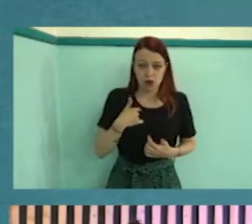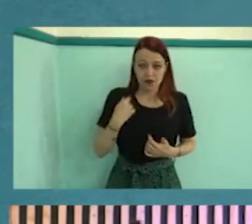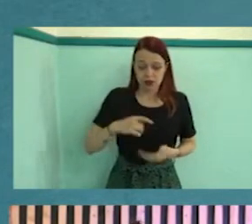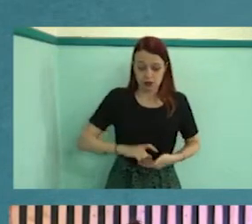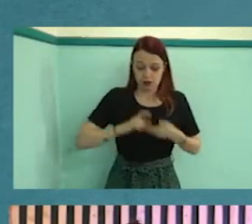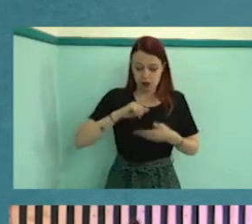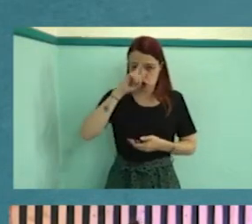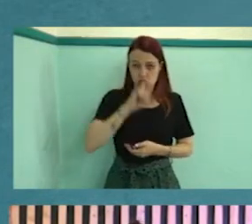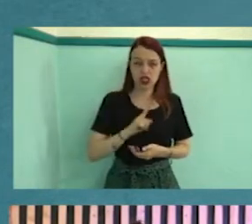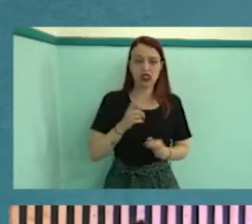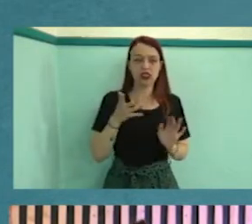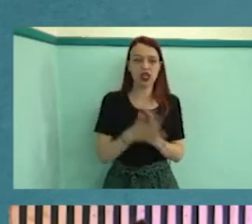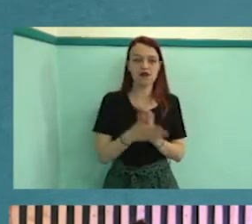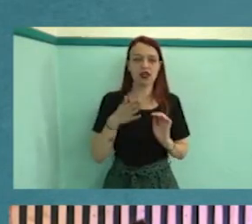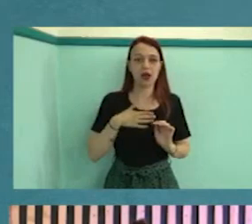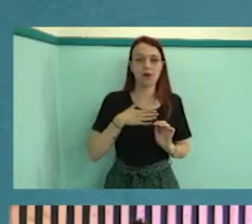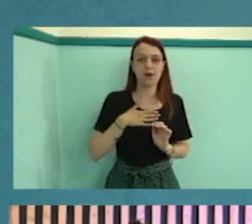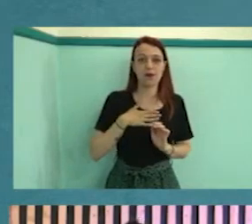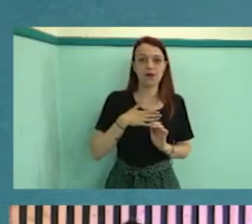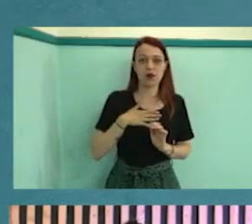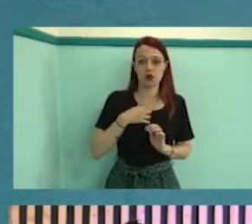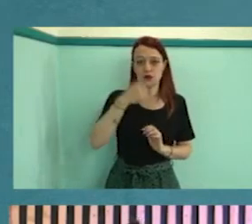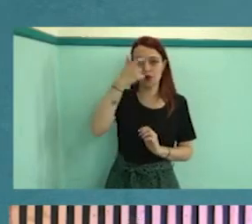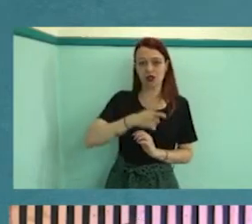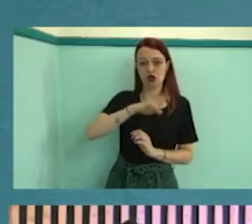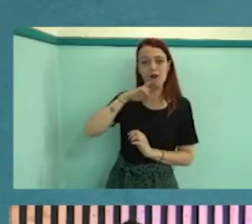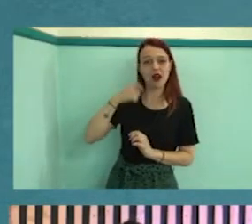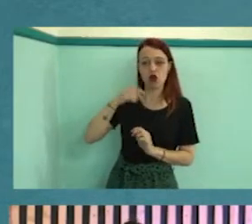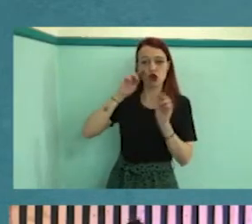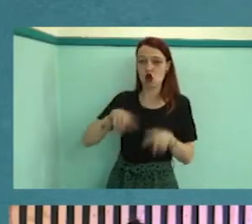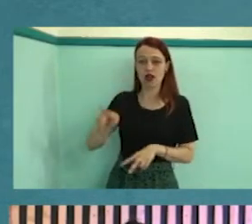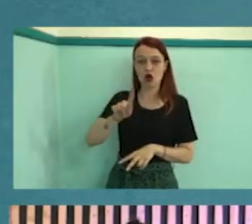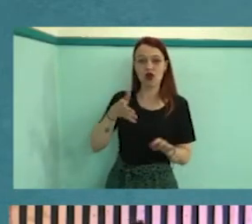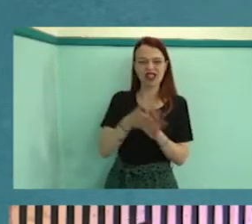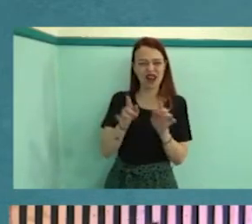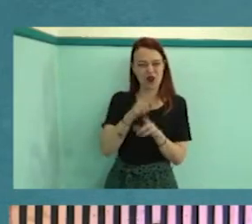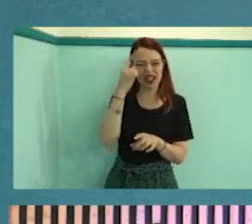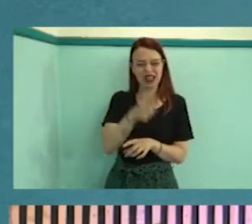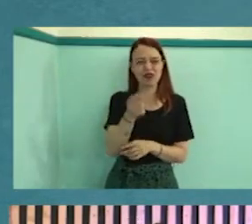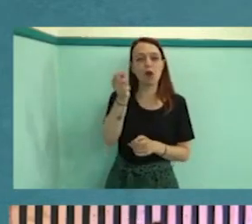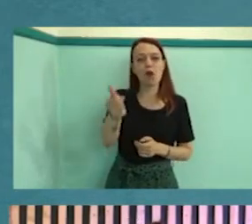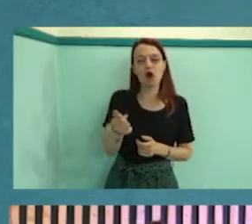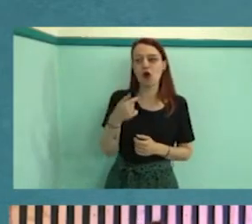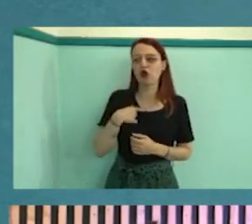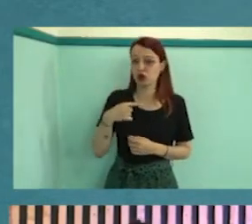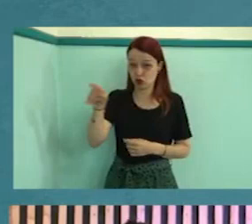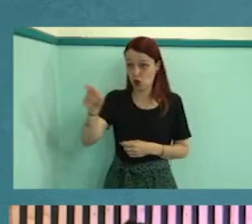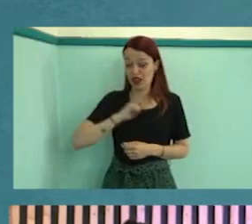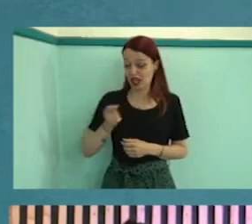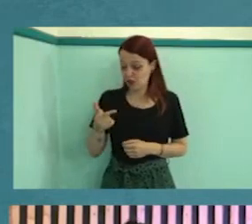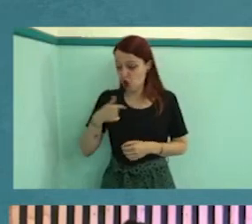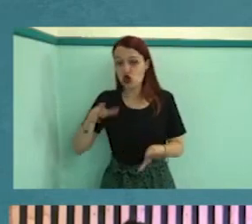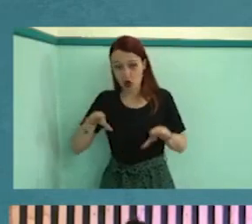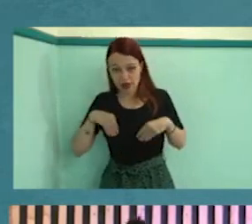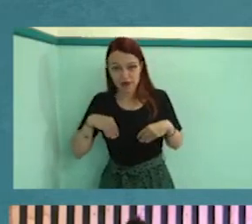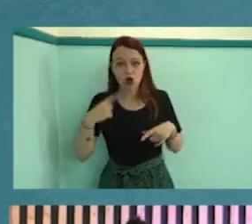y y reconocer mi valor como persona puedo empezar a aceptar esas Migajas de las que hablamos tan comúnmente hoy en día e a no diferenciar lo que es